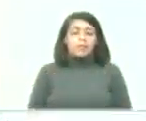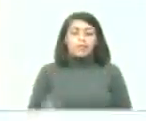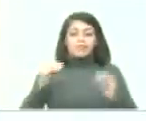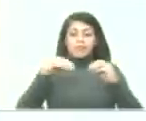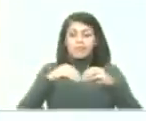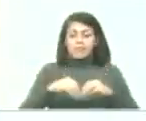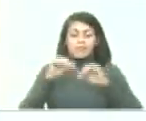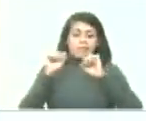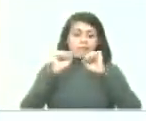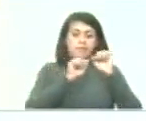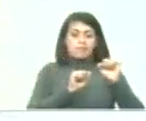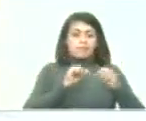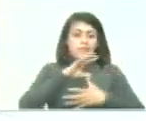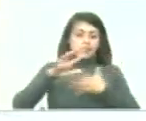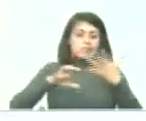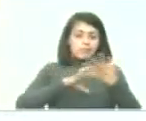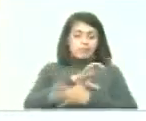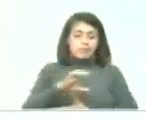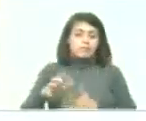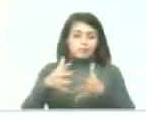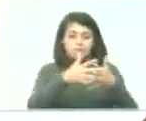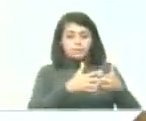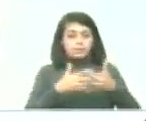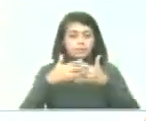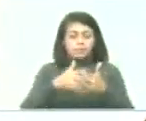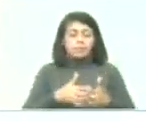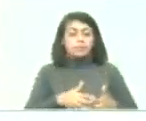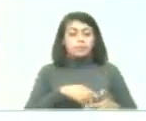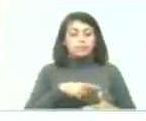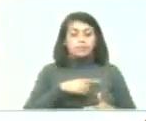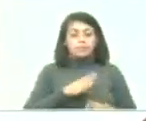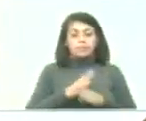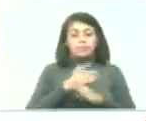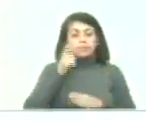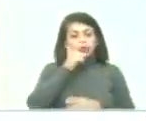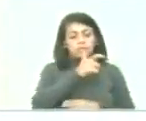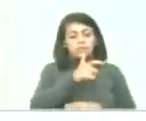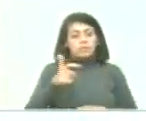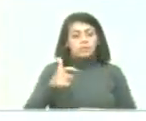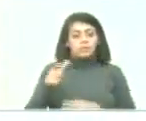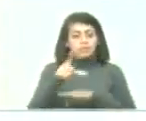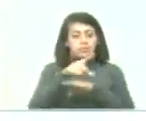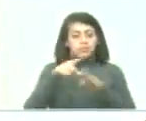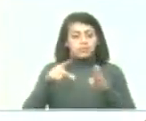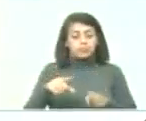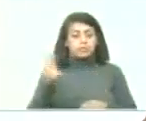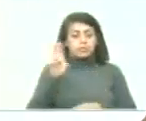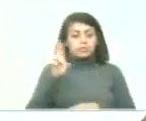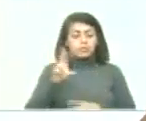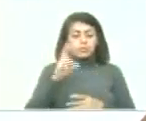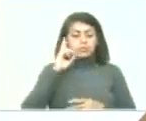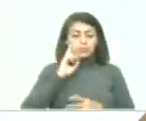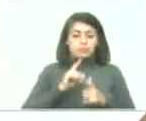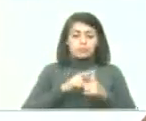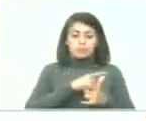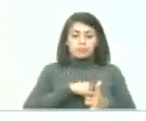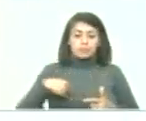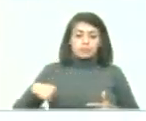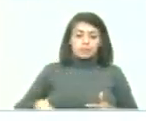Acuerdo de rechazo a la provocación del imperialismo norteamericano contra el pueblo y el gobierno de la República Popular